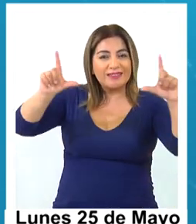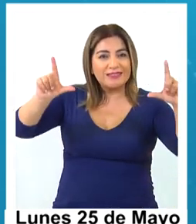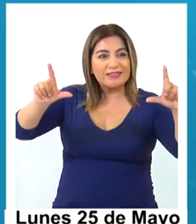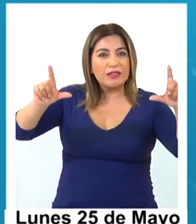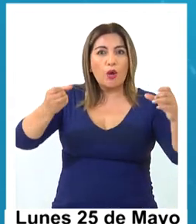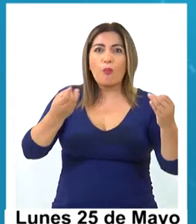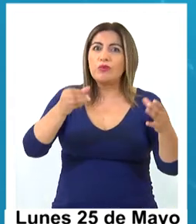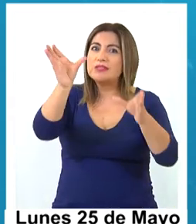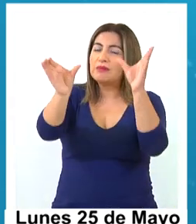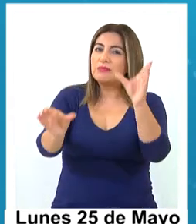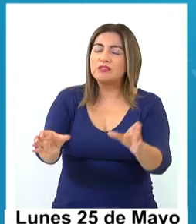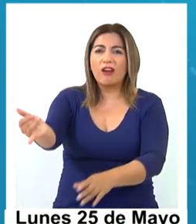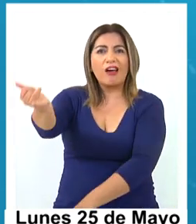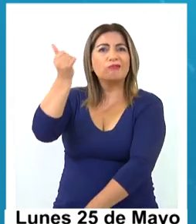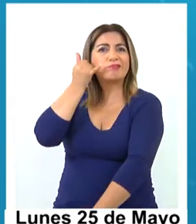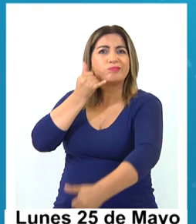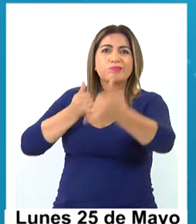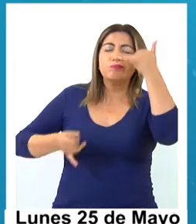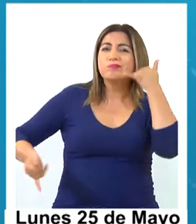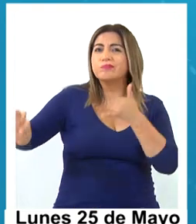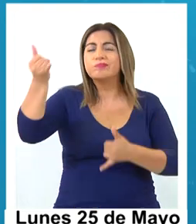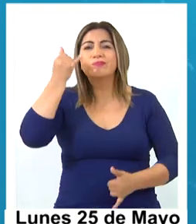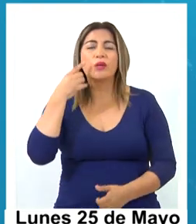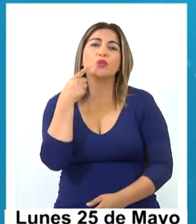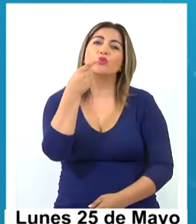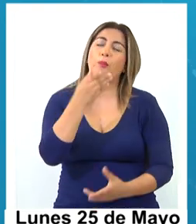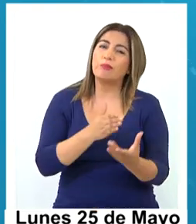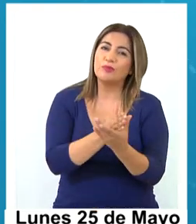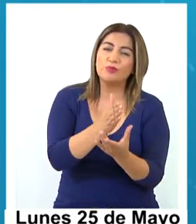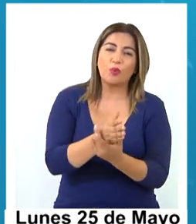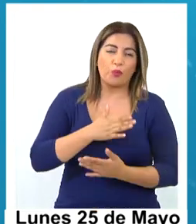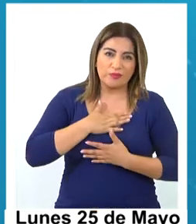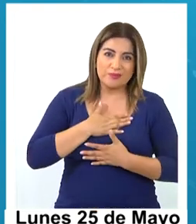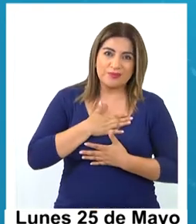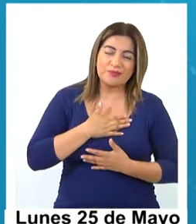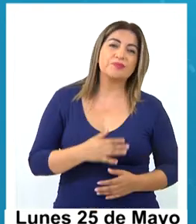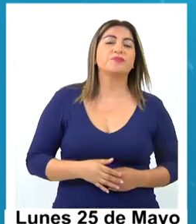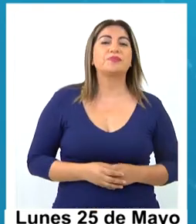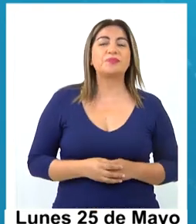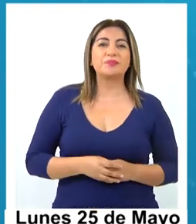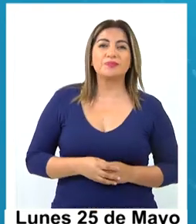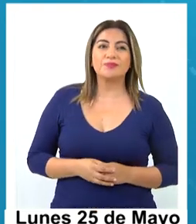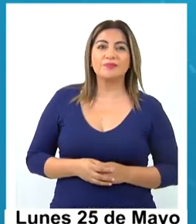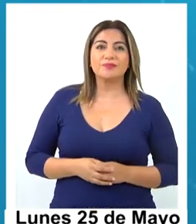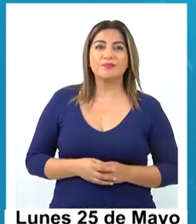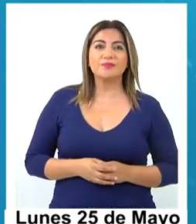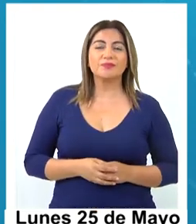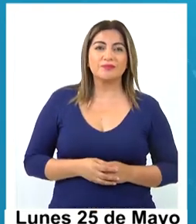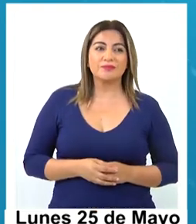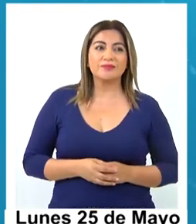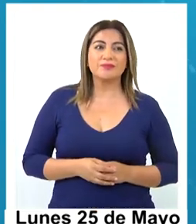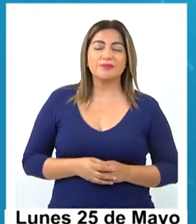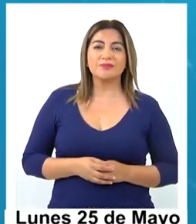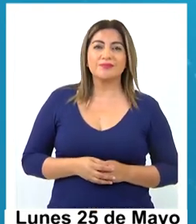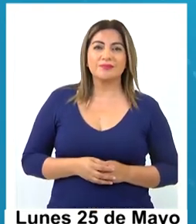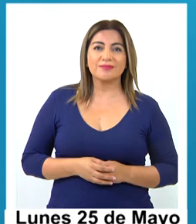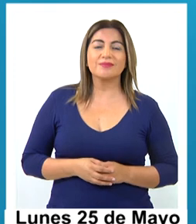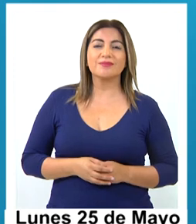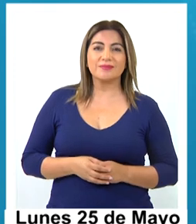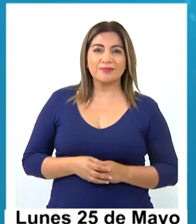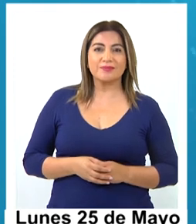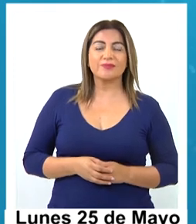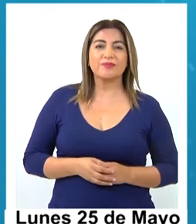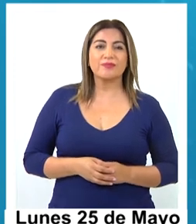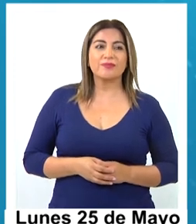matinal mucha gente llamaba preguntando por ti y tus consejos y bueno aquí él aceptó